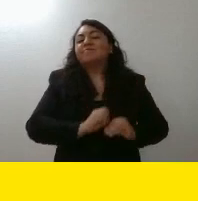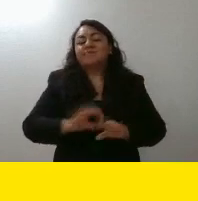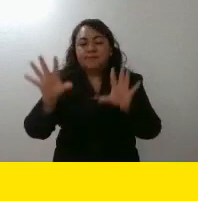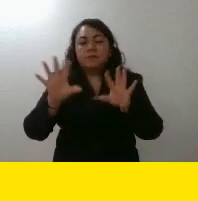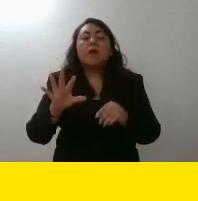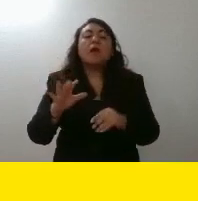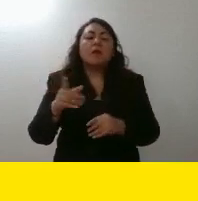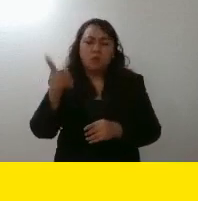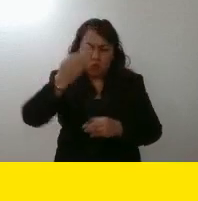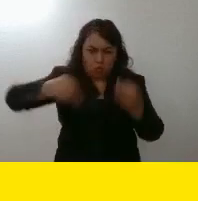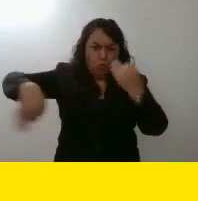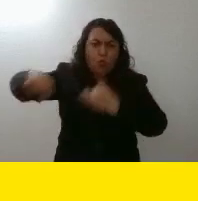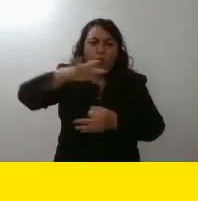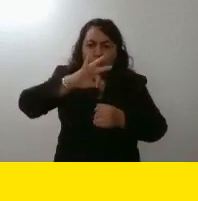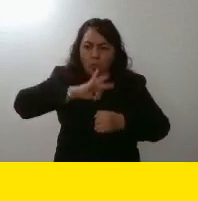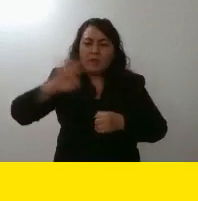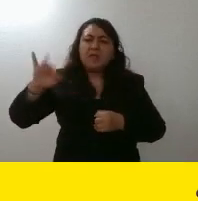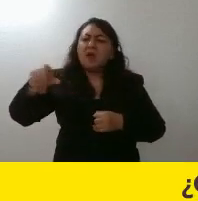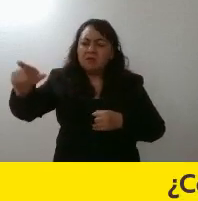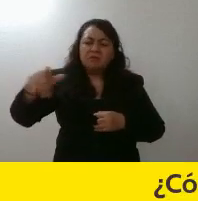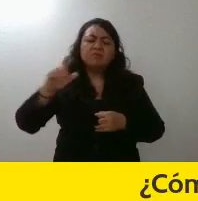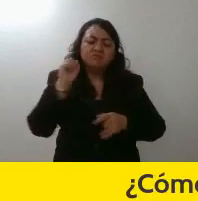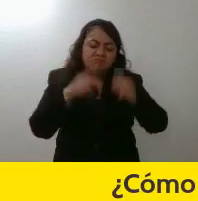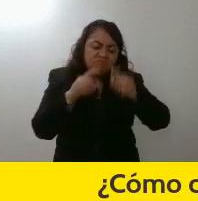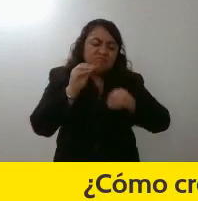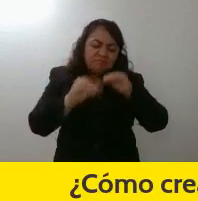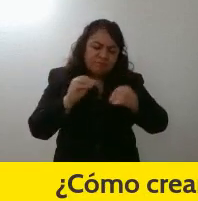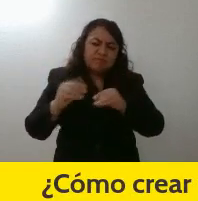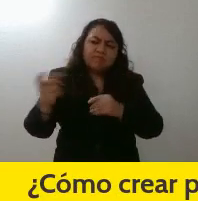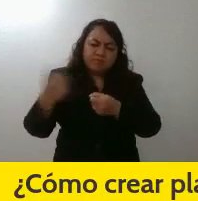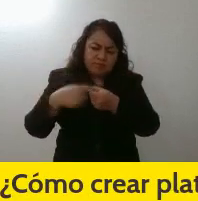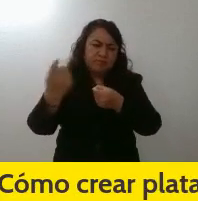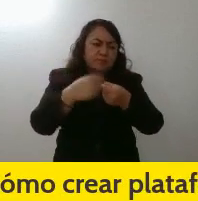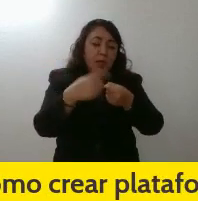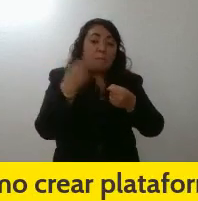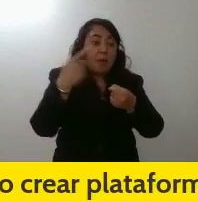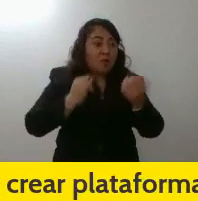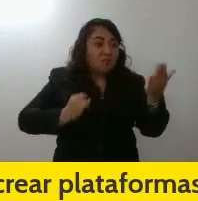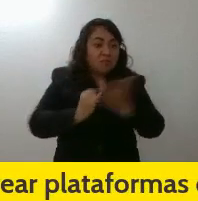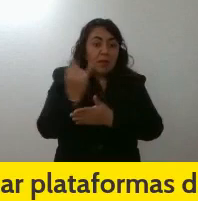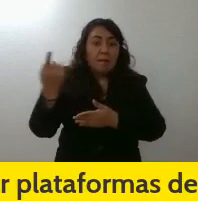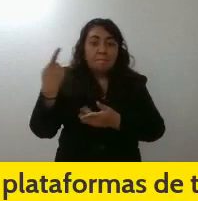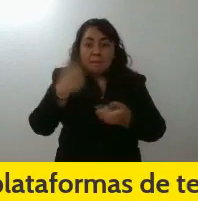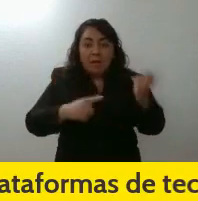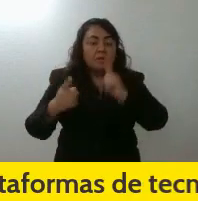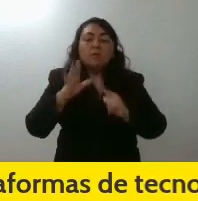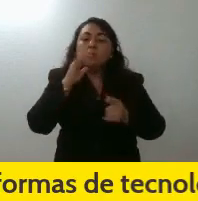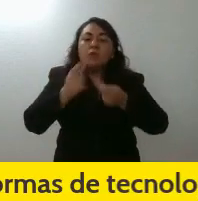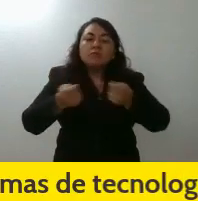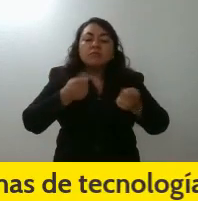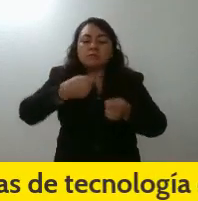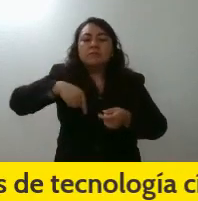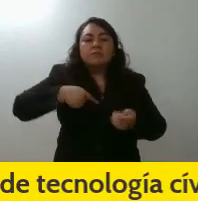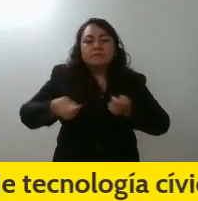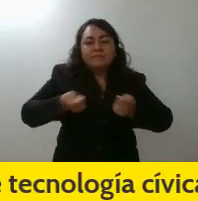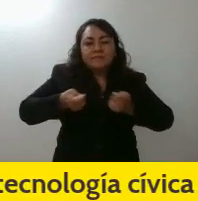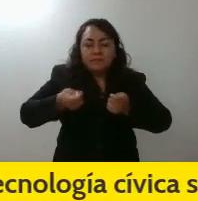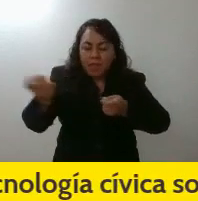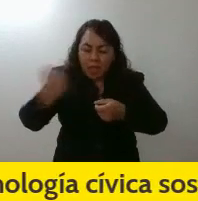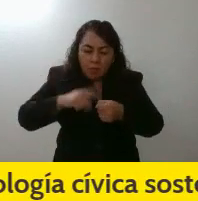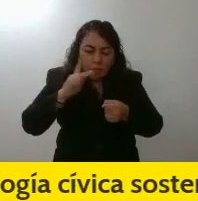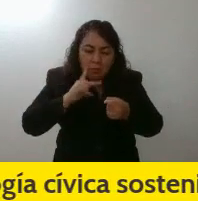podemos meter mano, pero no hay mucho control de lo que sucede. Hoy en día creo que tenemos un proceso un poco más, más cuidado y eso garantiza